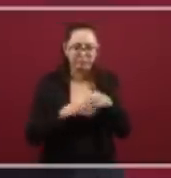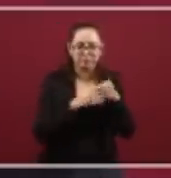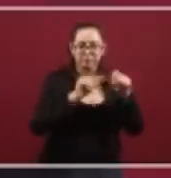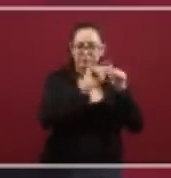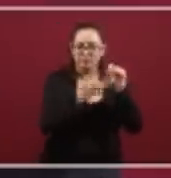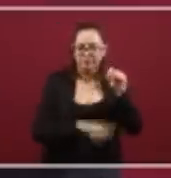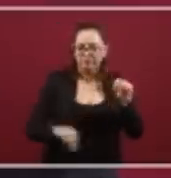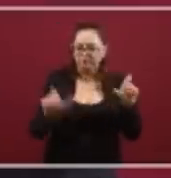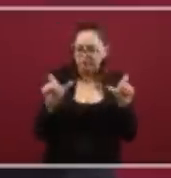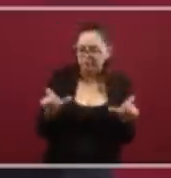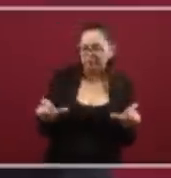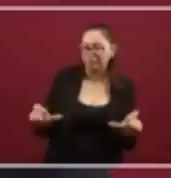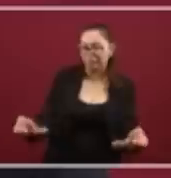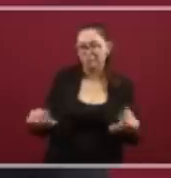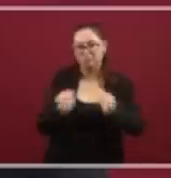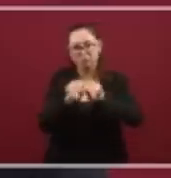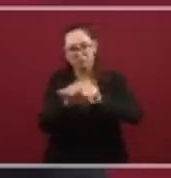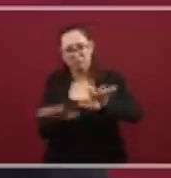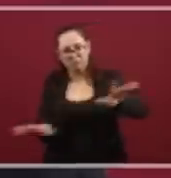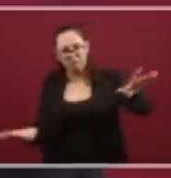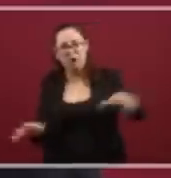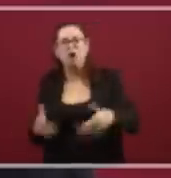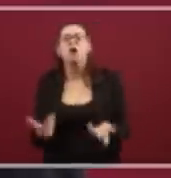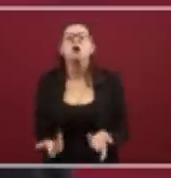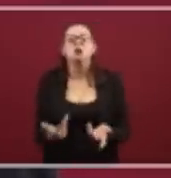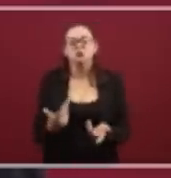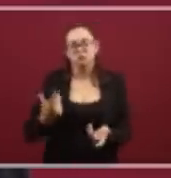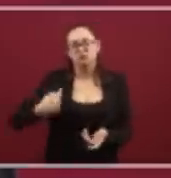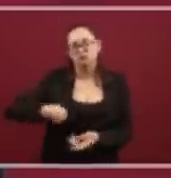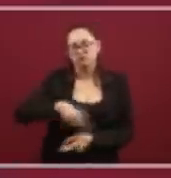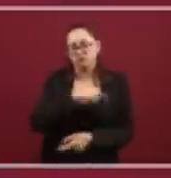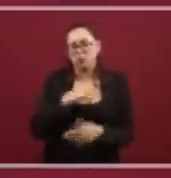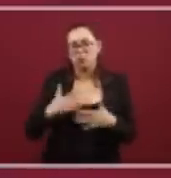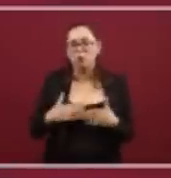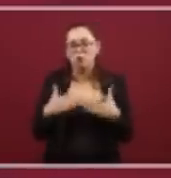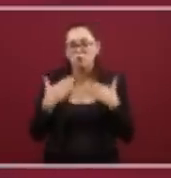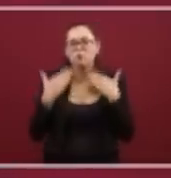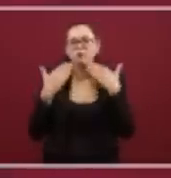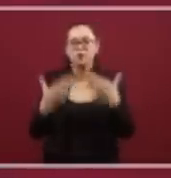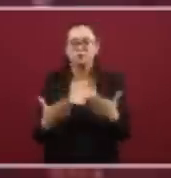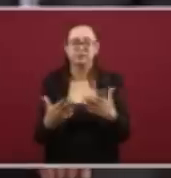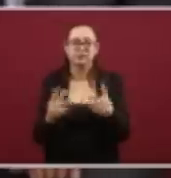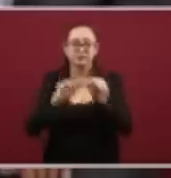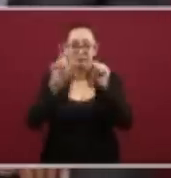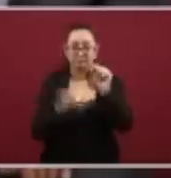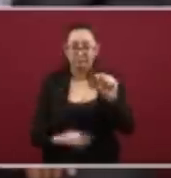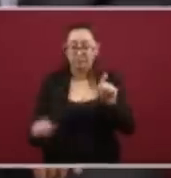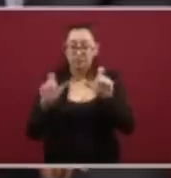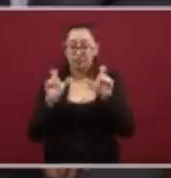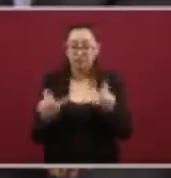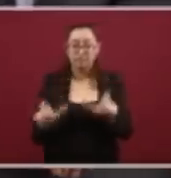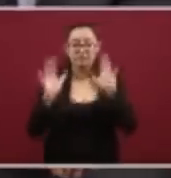mucha y confianza en que al integrarse la guardia